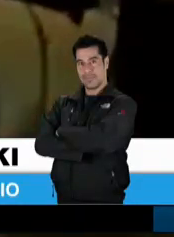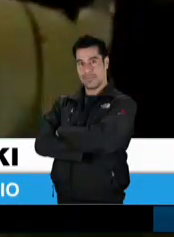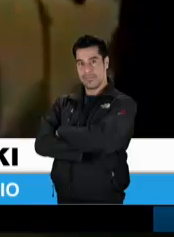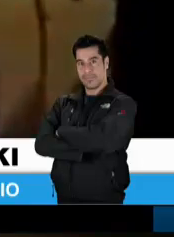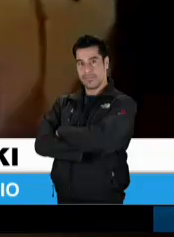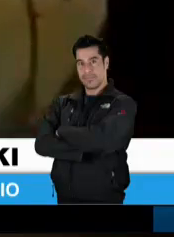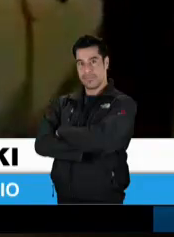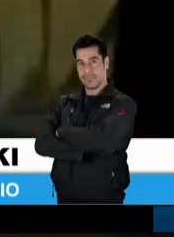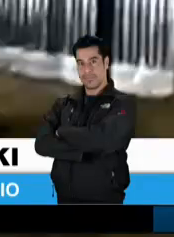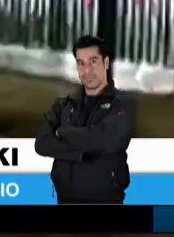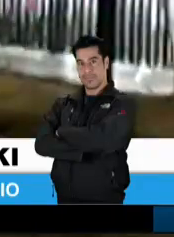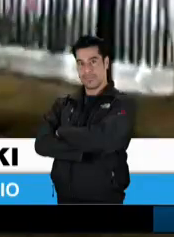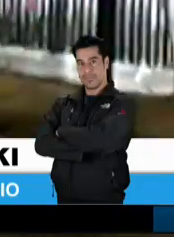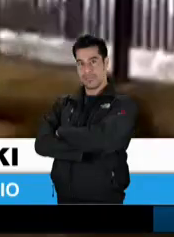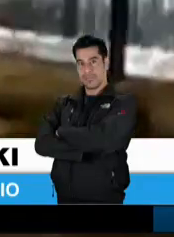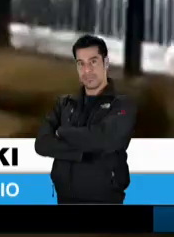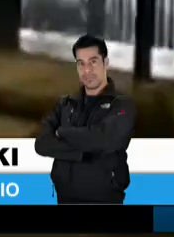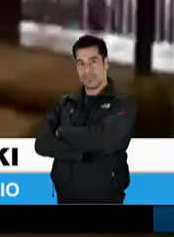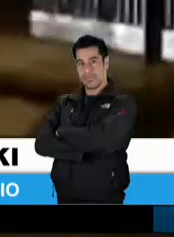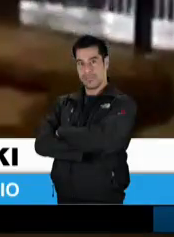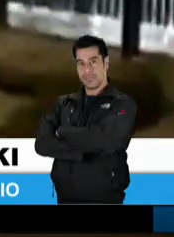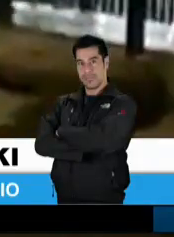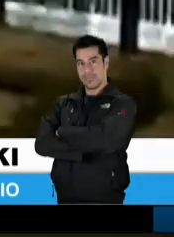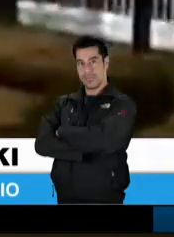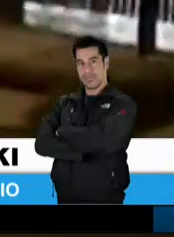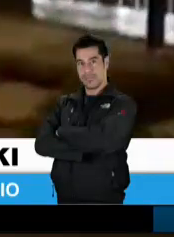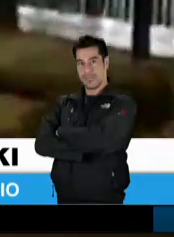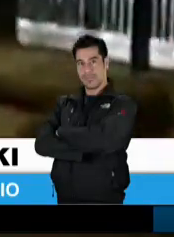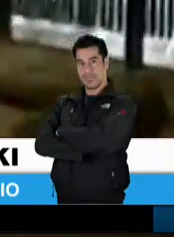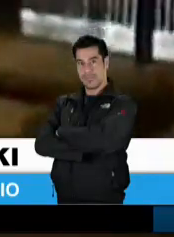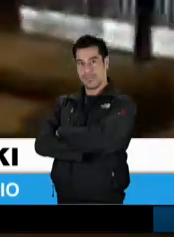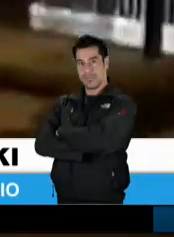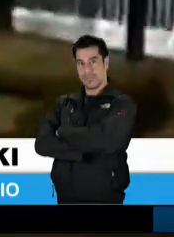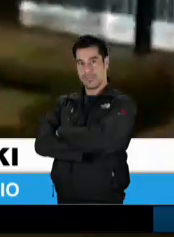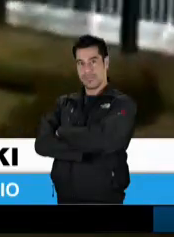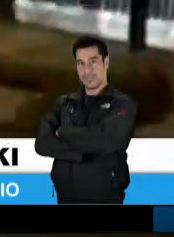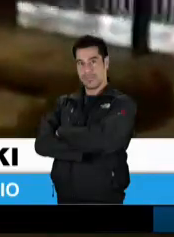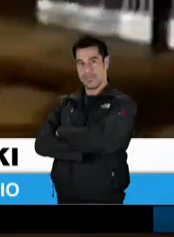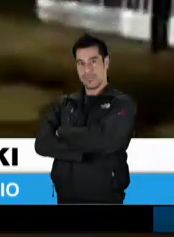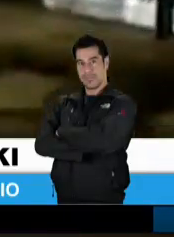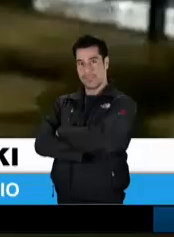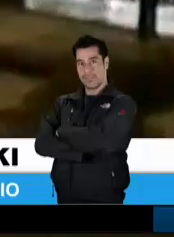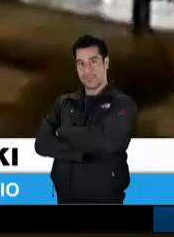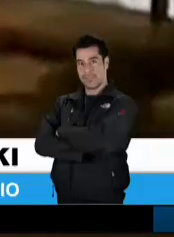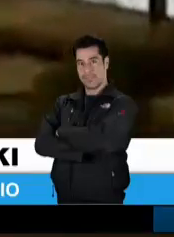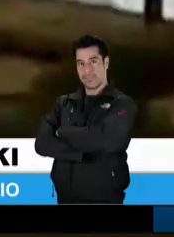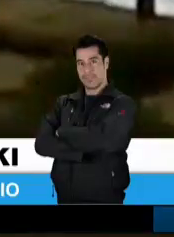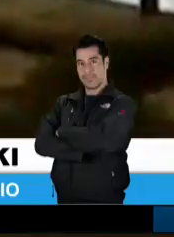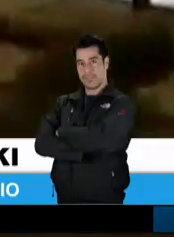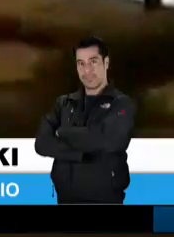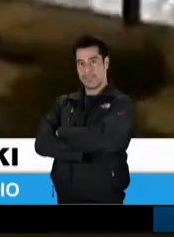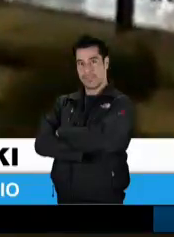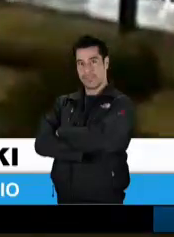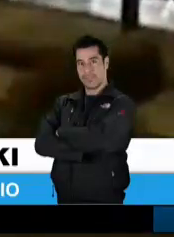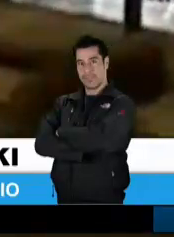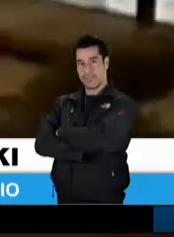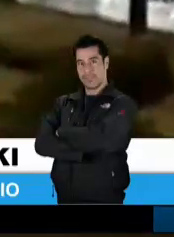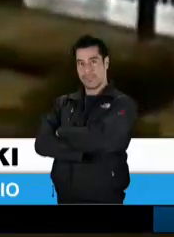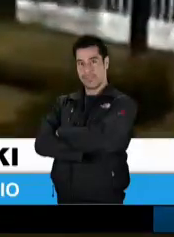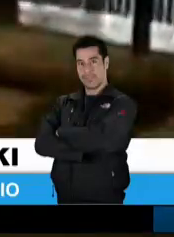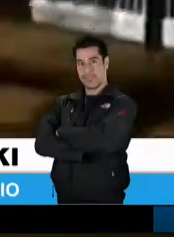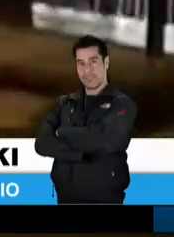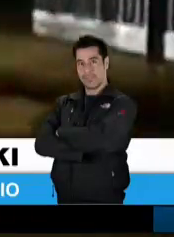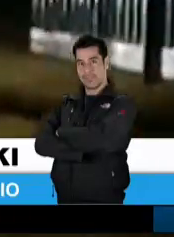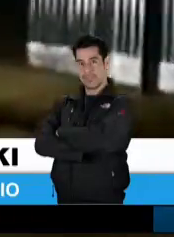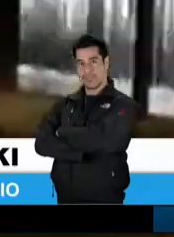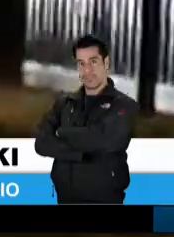retiraron del lugar porque terminaron esta madrugada, pasada a las 6 de la mañana, el lugar del sitio del suceso para posteriormente retirar el cuerpo y